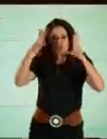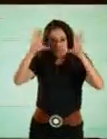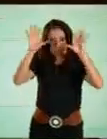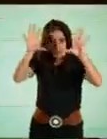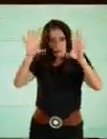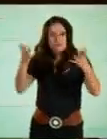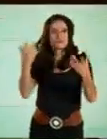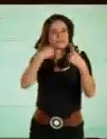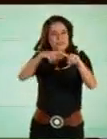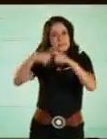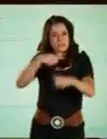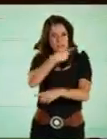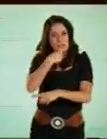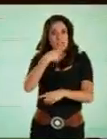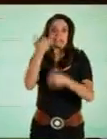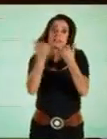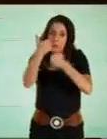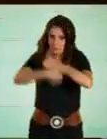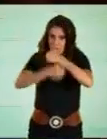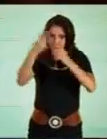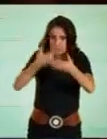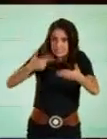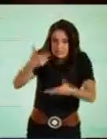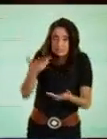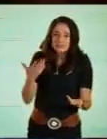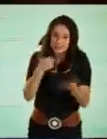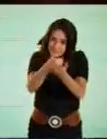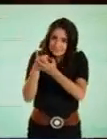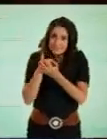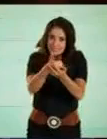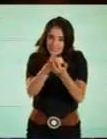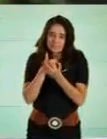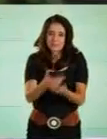saques. Y también está lo del concurso, ¿eh?